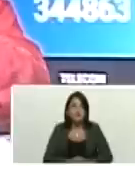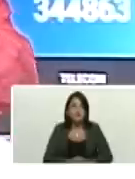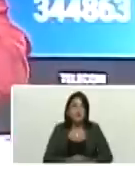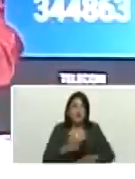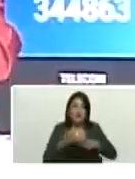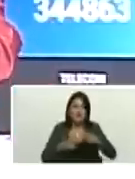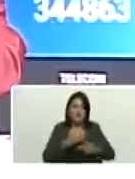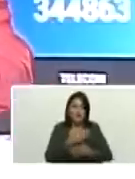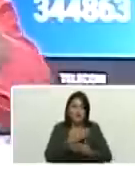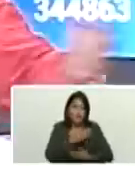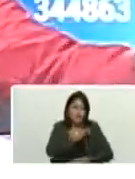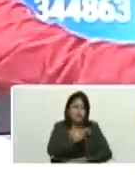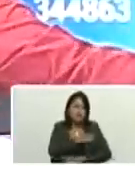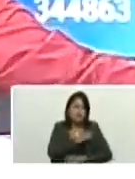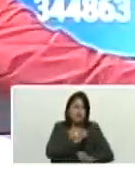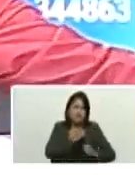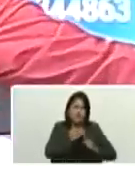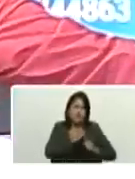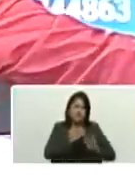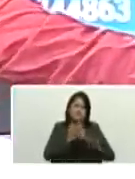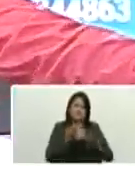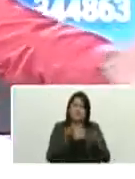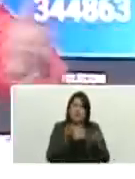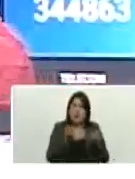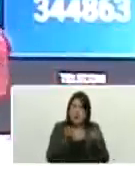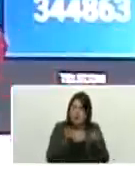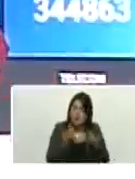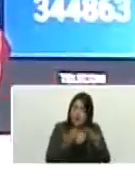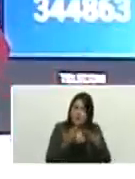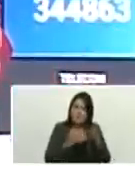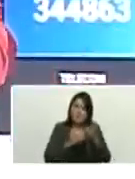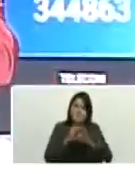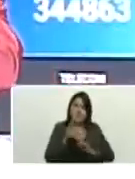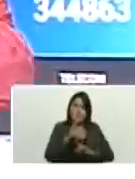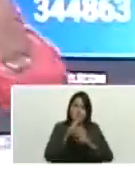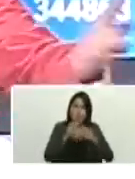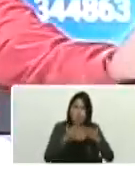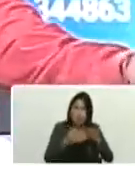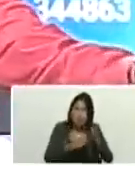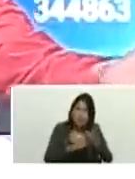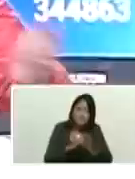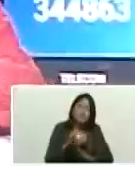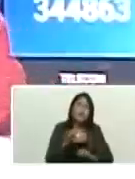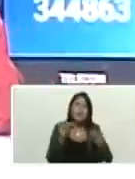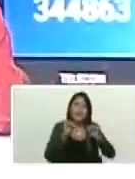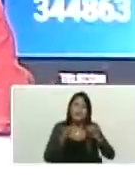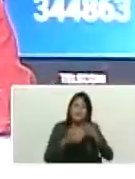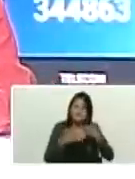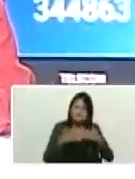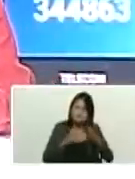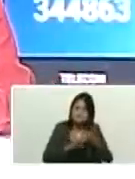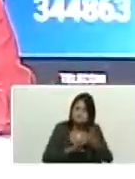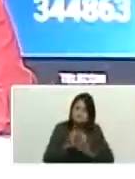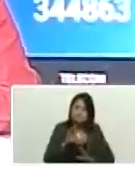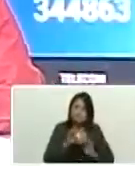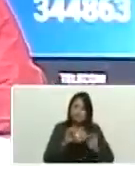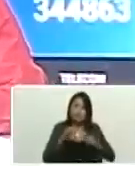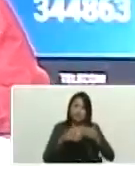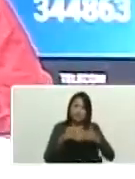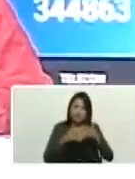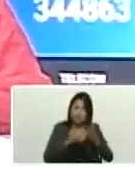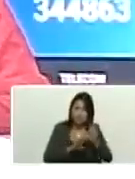revolucionaria. El renacimiento de la economía, el renacimiento de la cultura, el renacimiento de las artes, de la educación. Tiempos